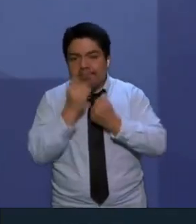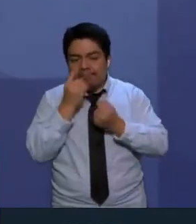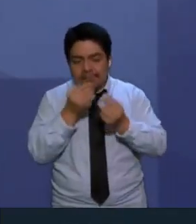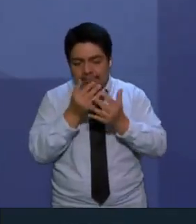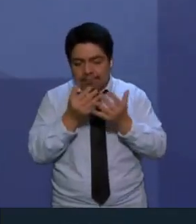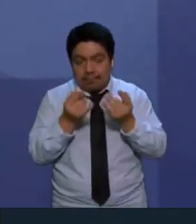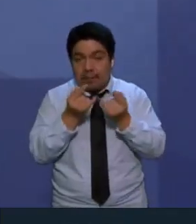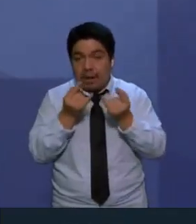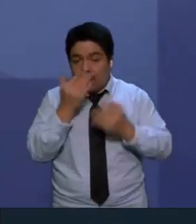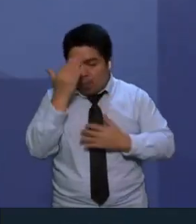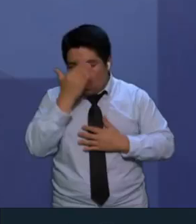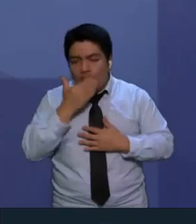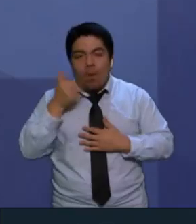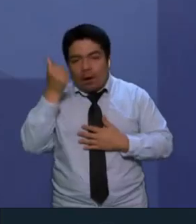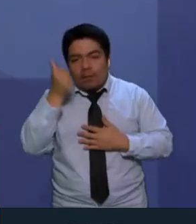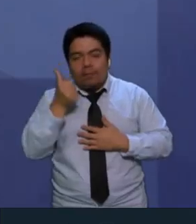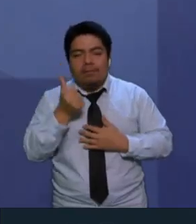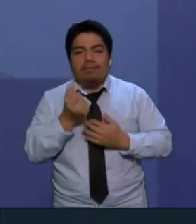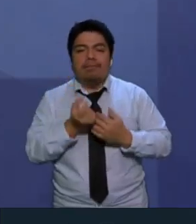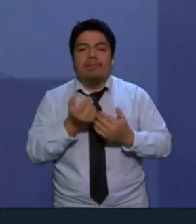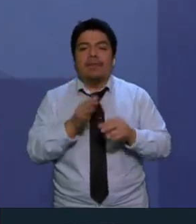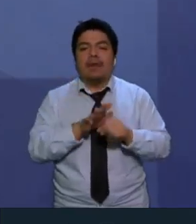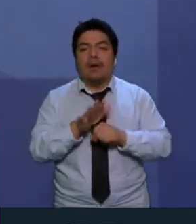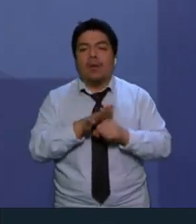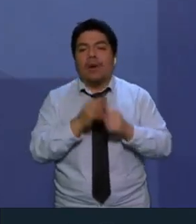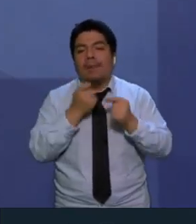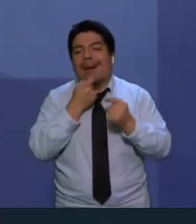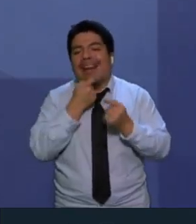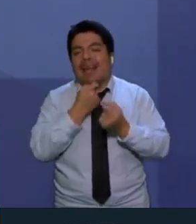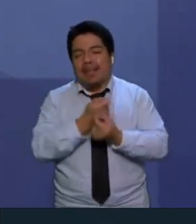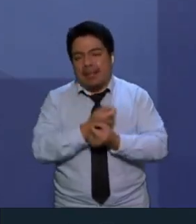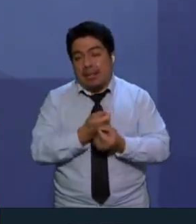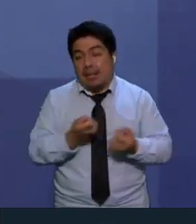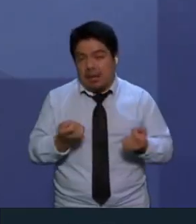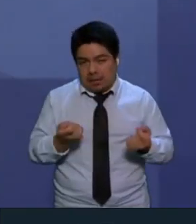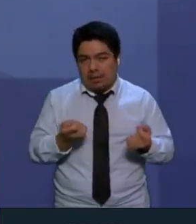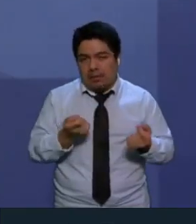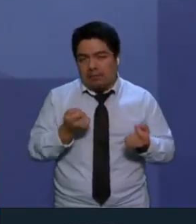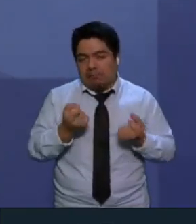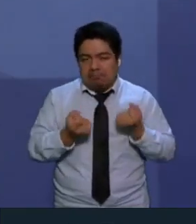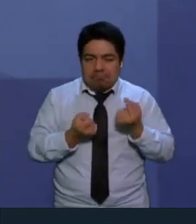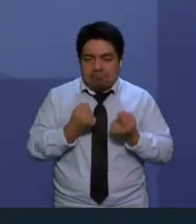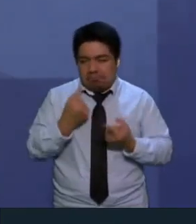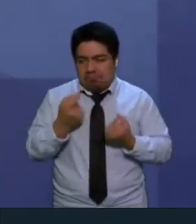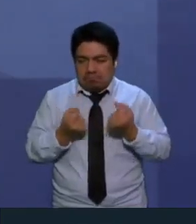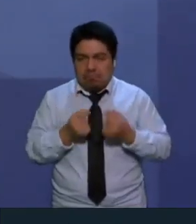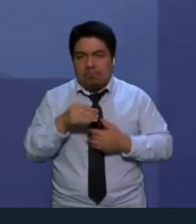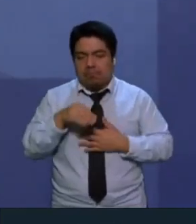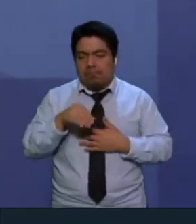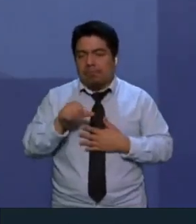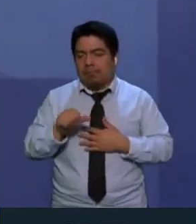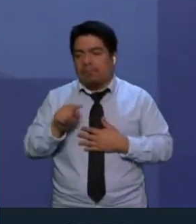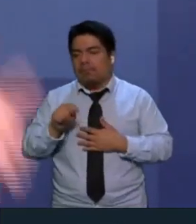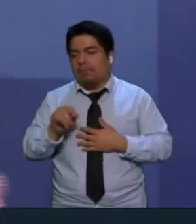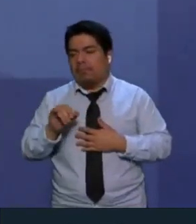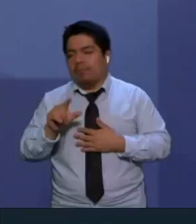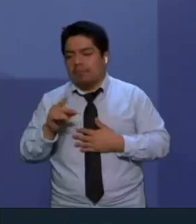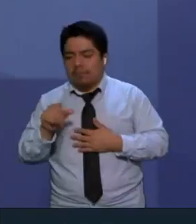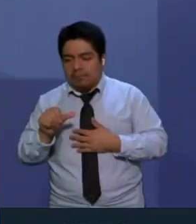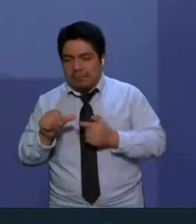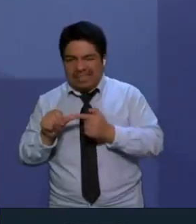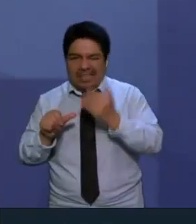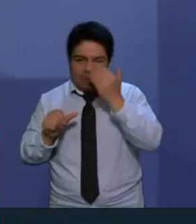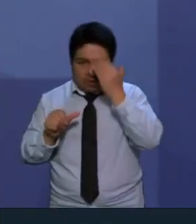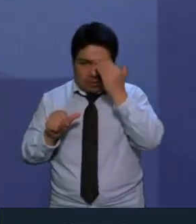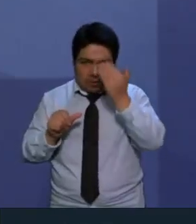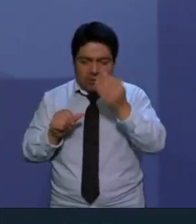muy famosas, ¿no? Sobre todo las que son hechas para niños. Todos en algún momento vimos Matilda o conocemos la historia de